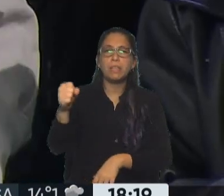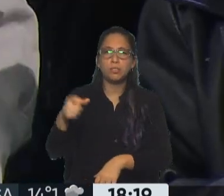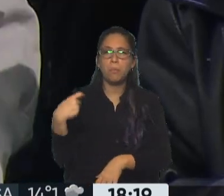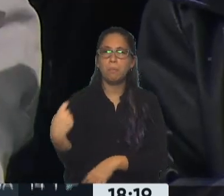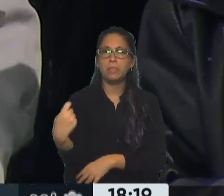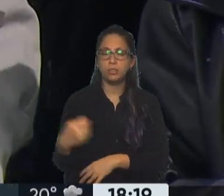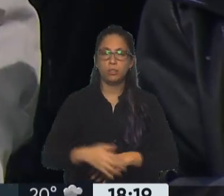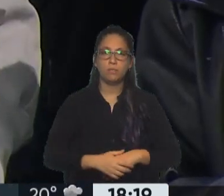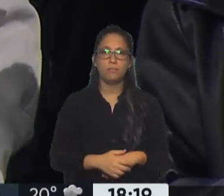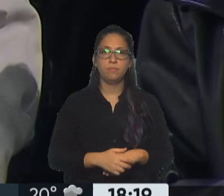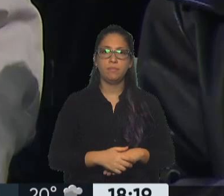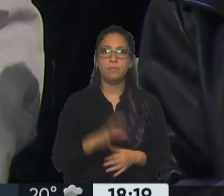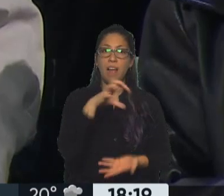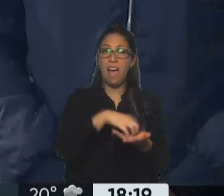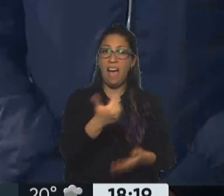Las AFJP